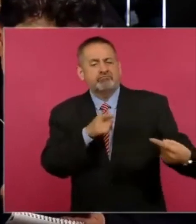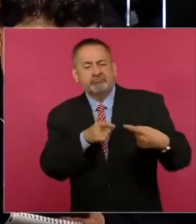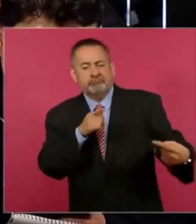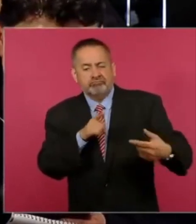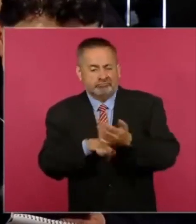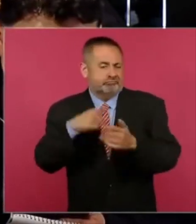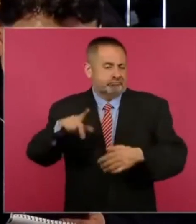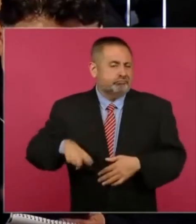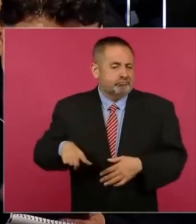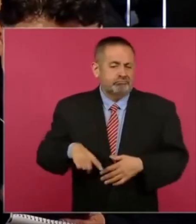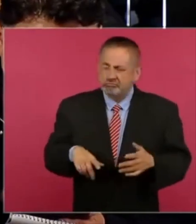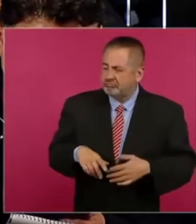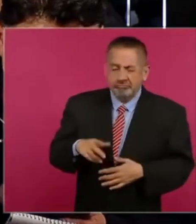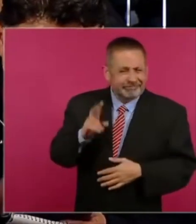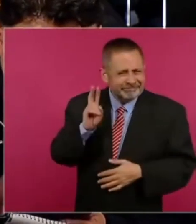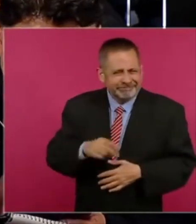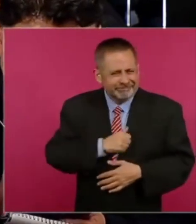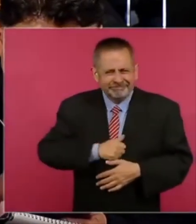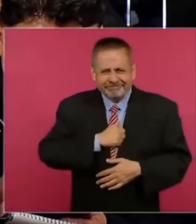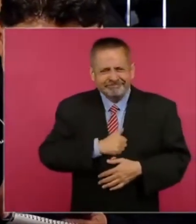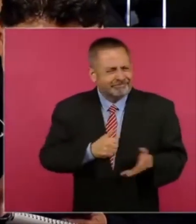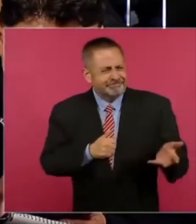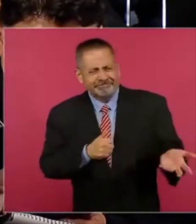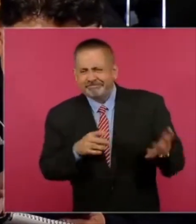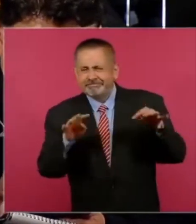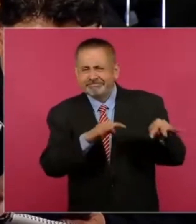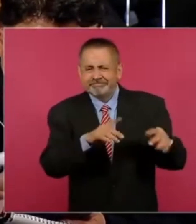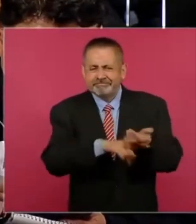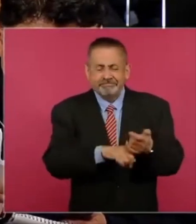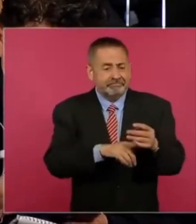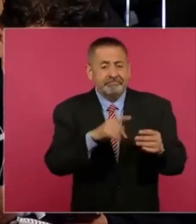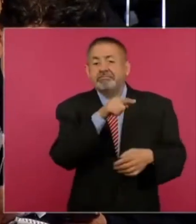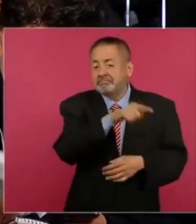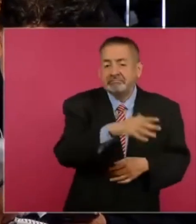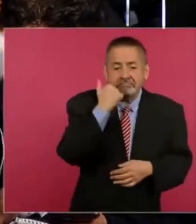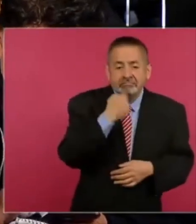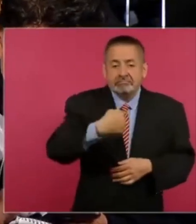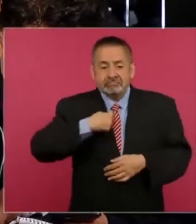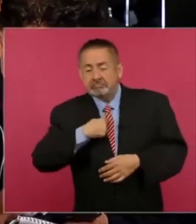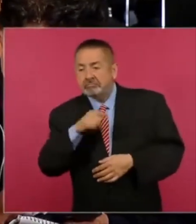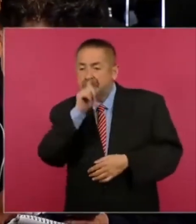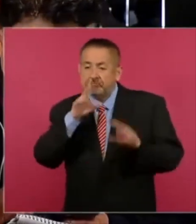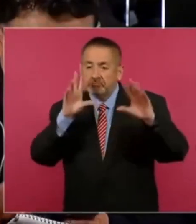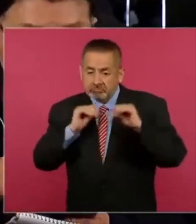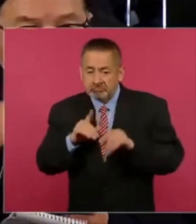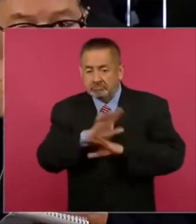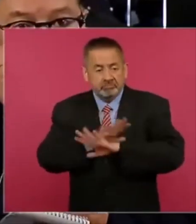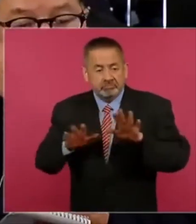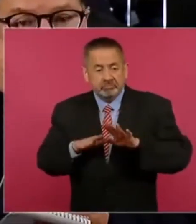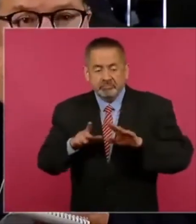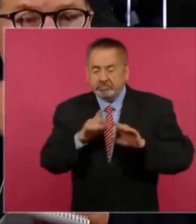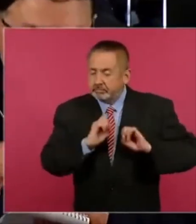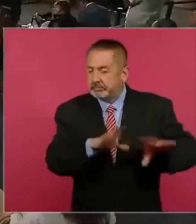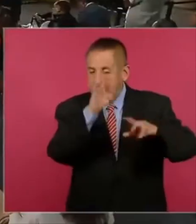su gobierno, y pues es muy lamentable porque pues lo único que quiere es intimidarme, callarme, como lo dice aquí, que deje yo de hablar